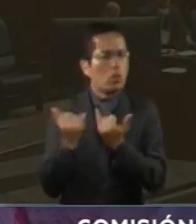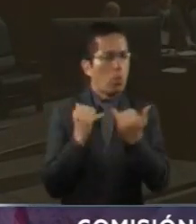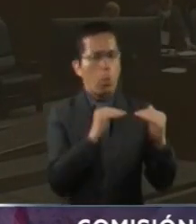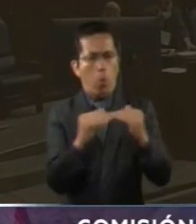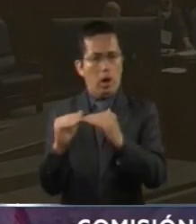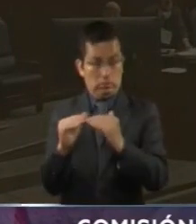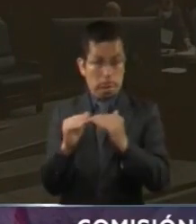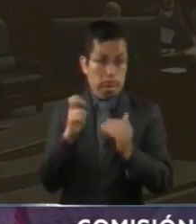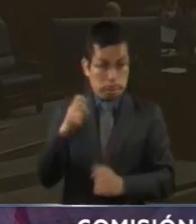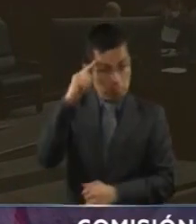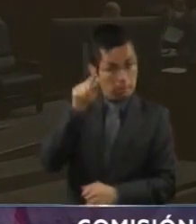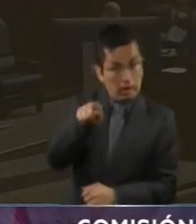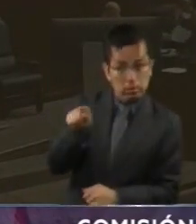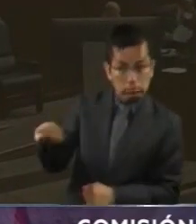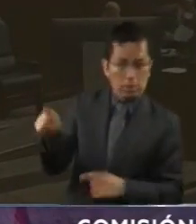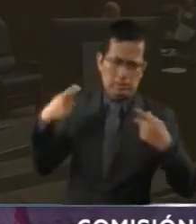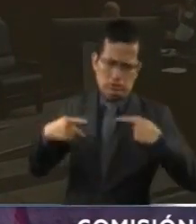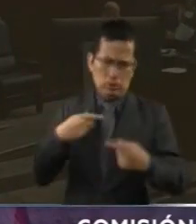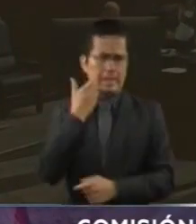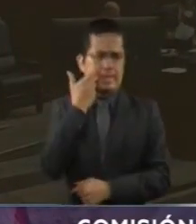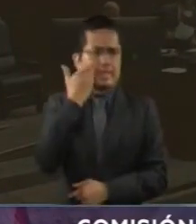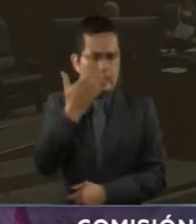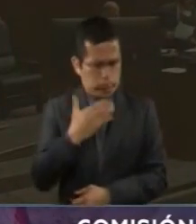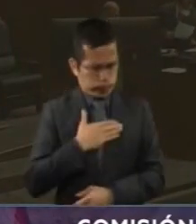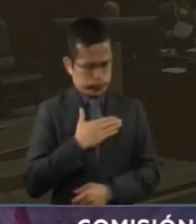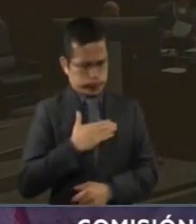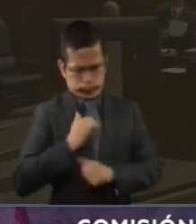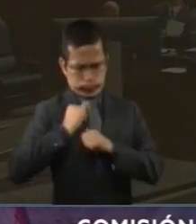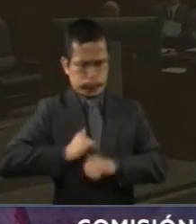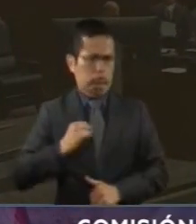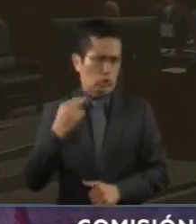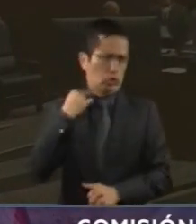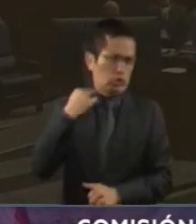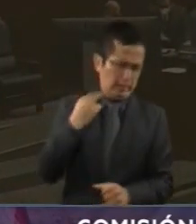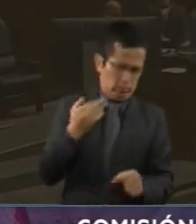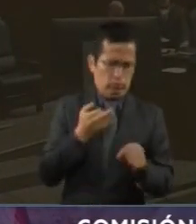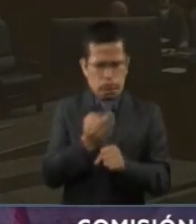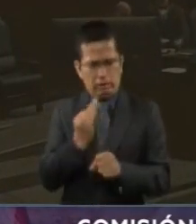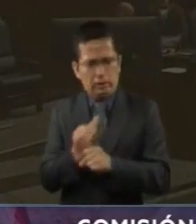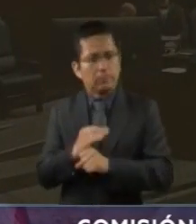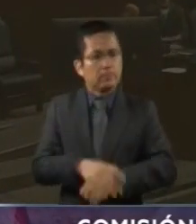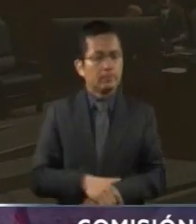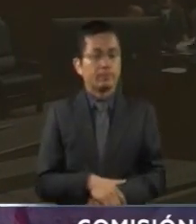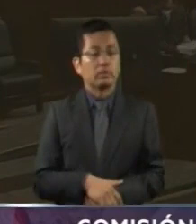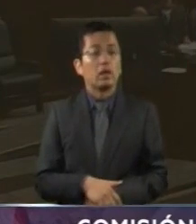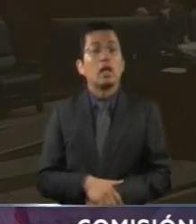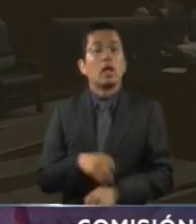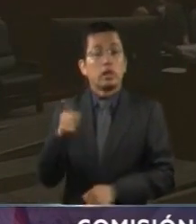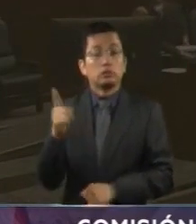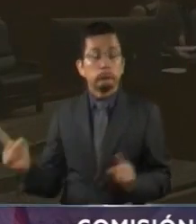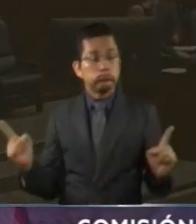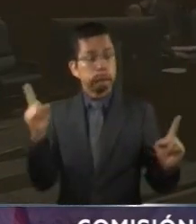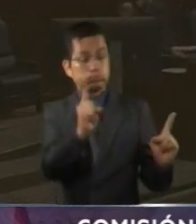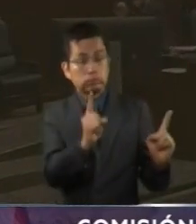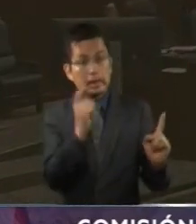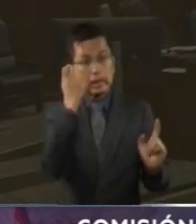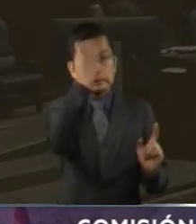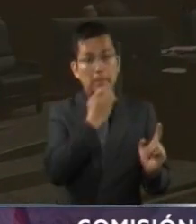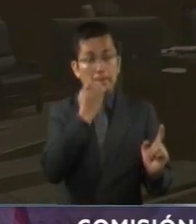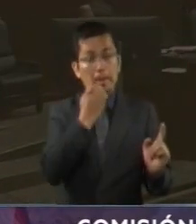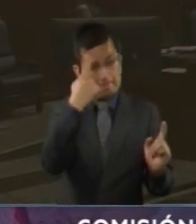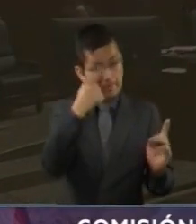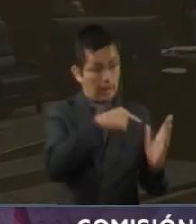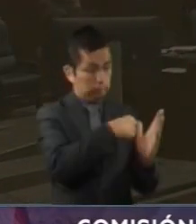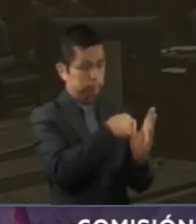Estos exámenes deberán realizarse ante un jurado conformado por 5 integrantes en el que